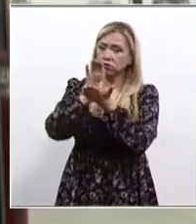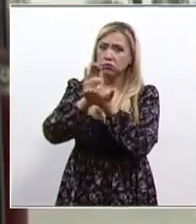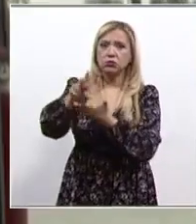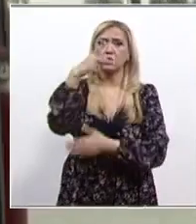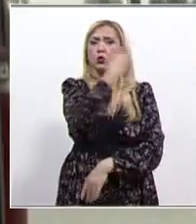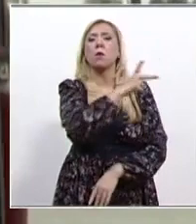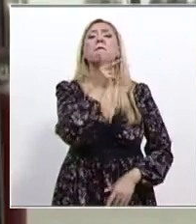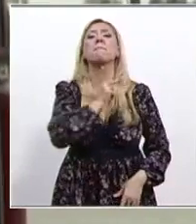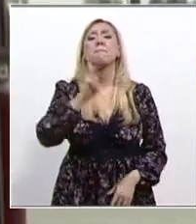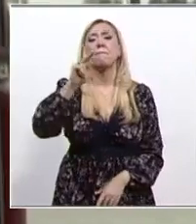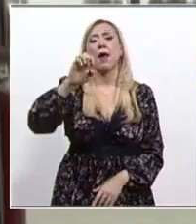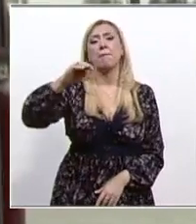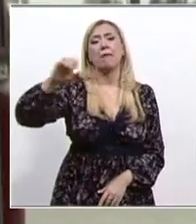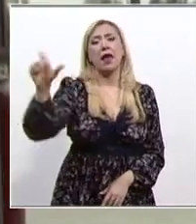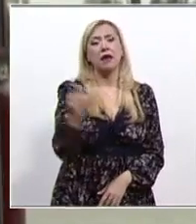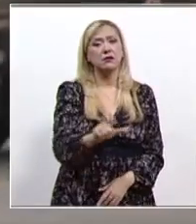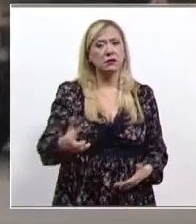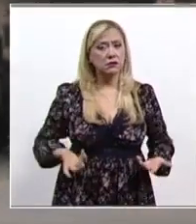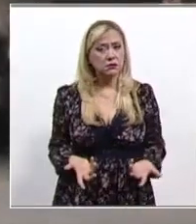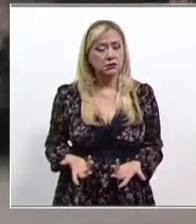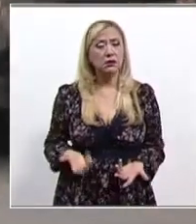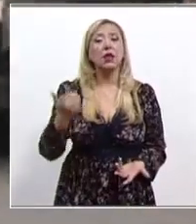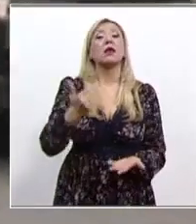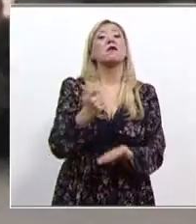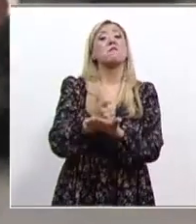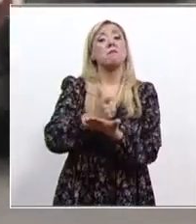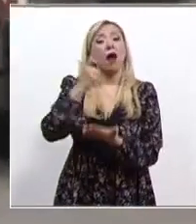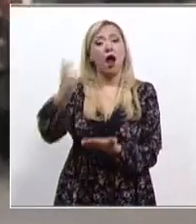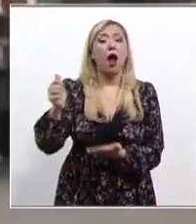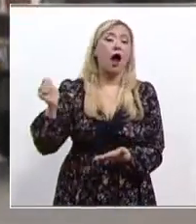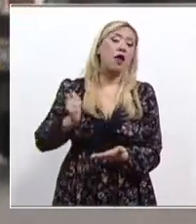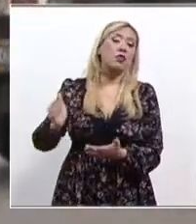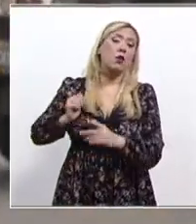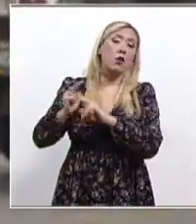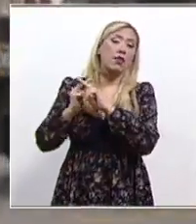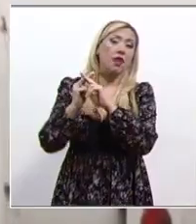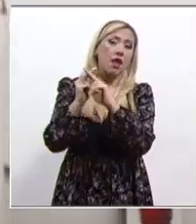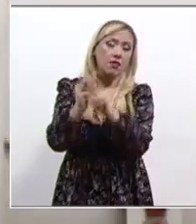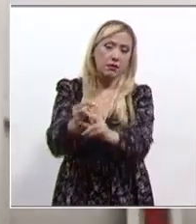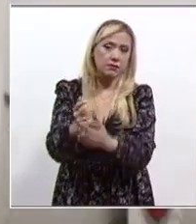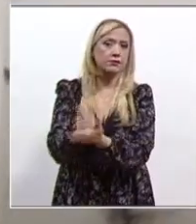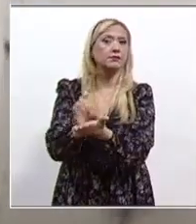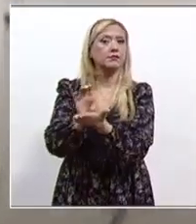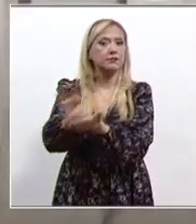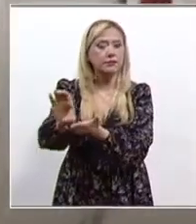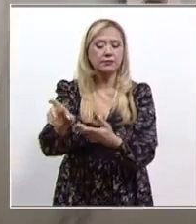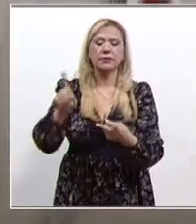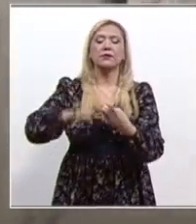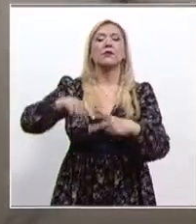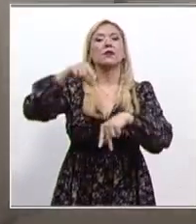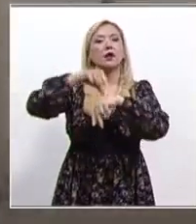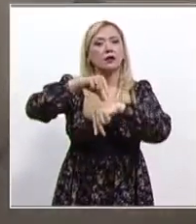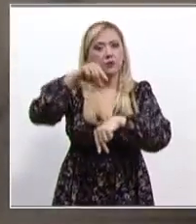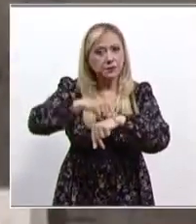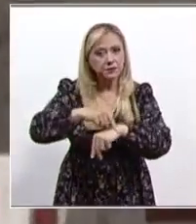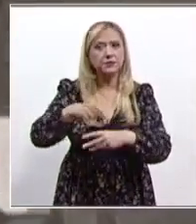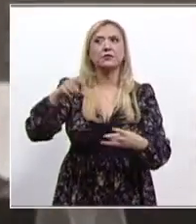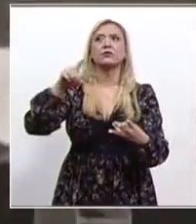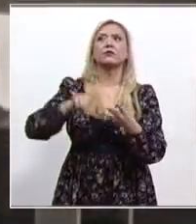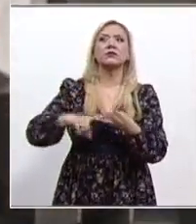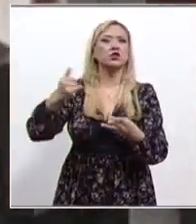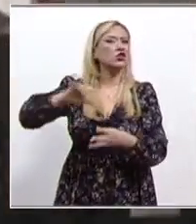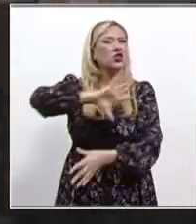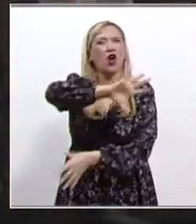Petróleos Mexicanos. Además, tendrá que pagarles la prima de antigüedad, garantizarles acceso a servicios médicos integrales y todas